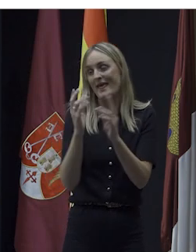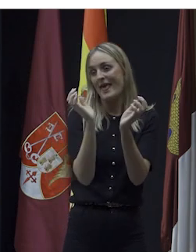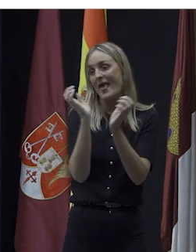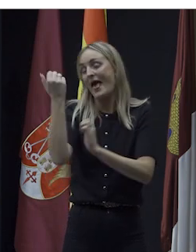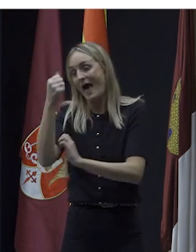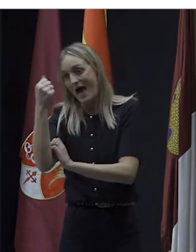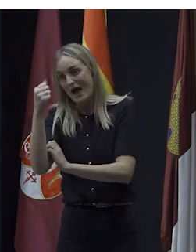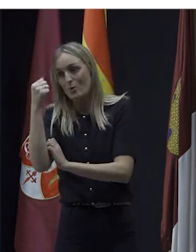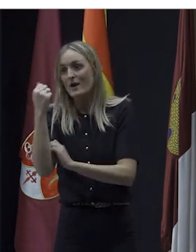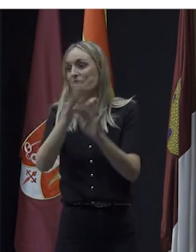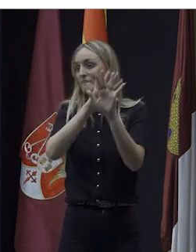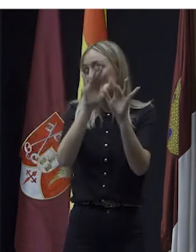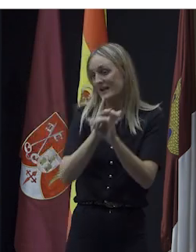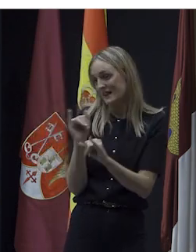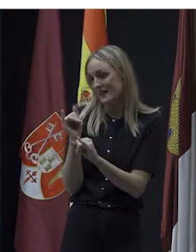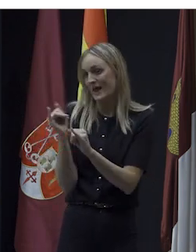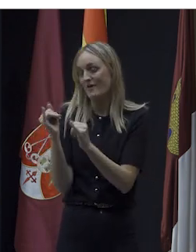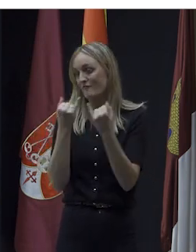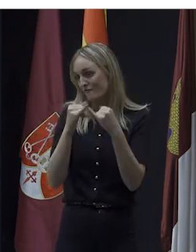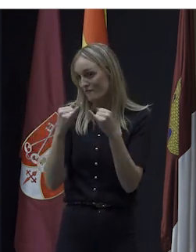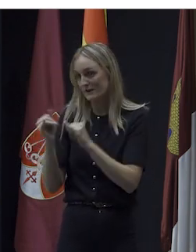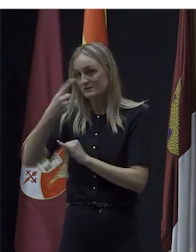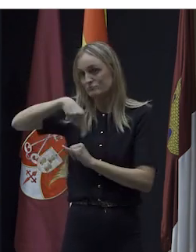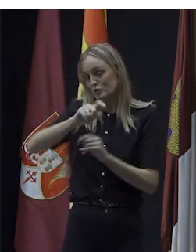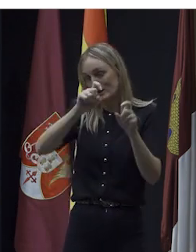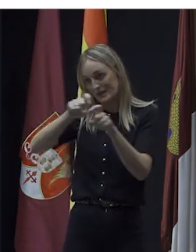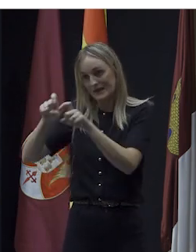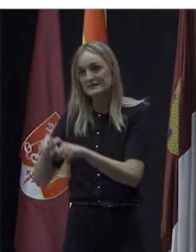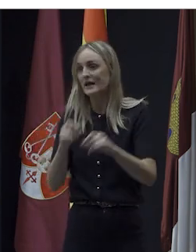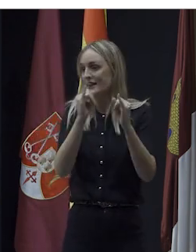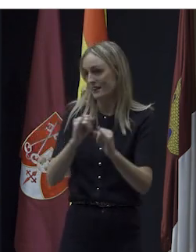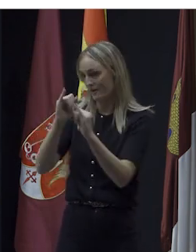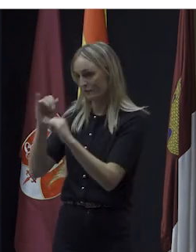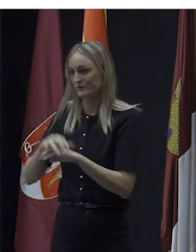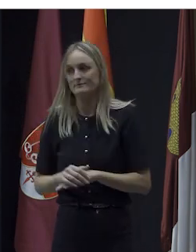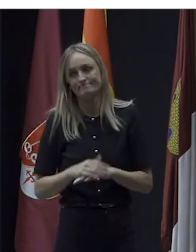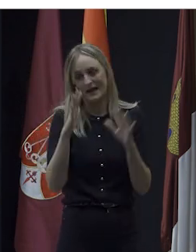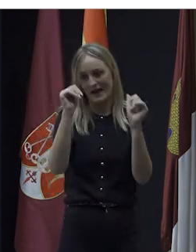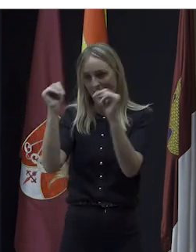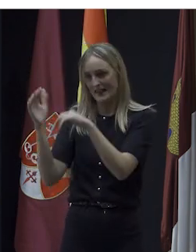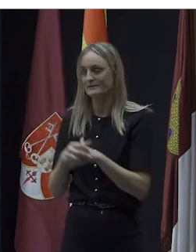fiestas, que descansen y que disfruten. Nos vemos el 13 de enero. Muchísimas gracias.